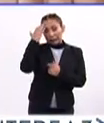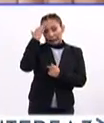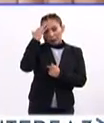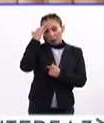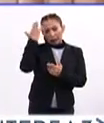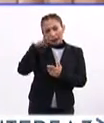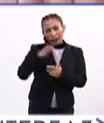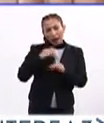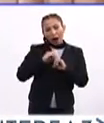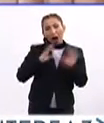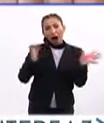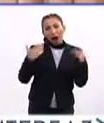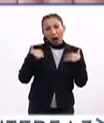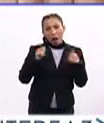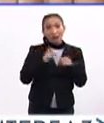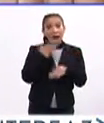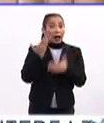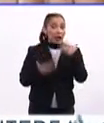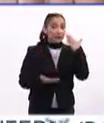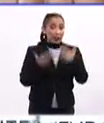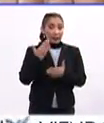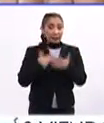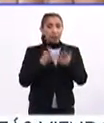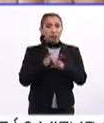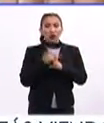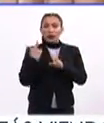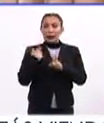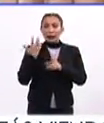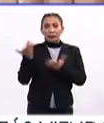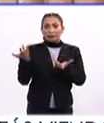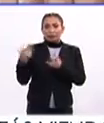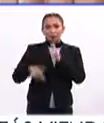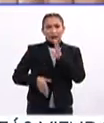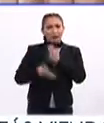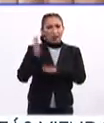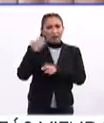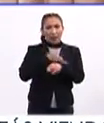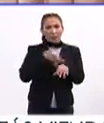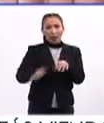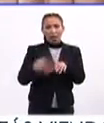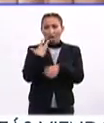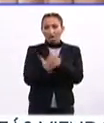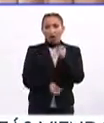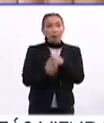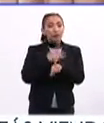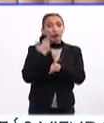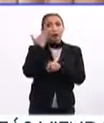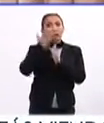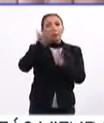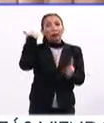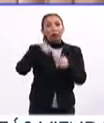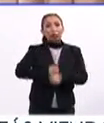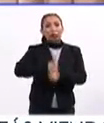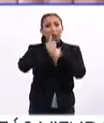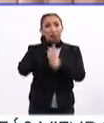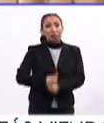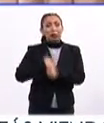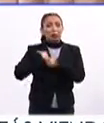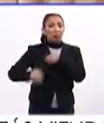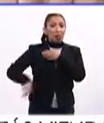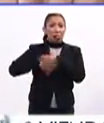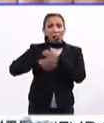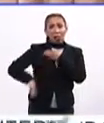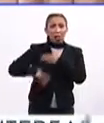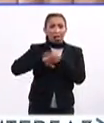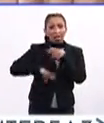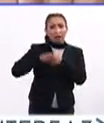este tema porque muchas veces las razones por las que salen las familias porque deciden huir, quizás llevan mucho tiempo viviendo violencia en sus